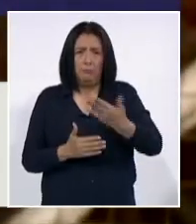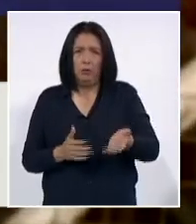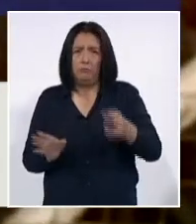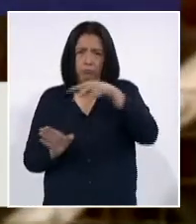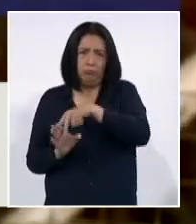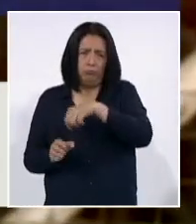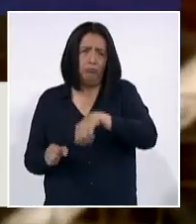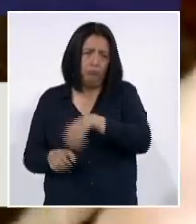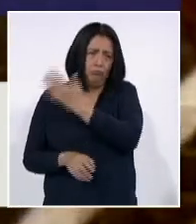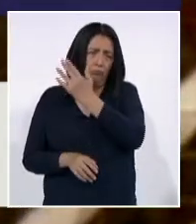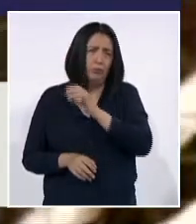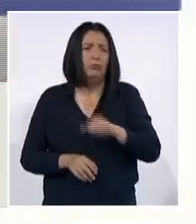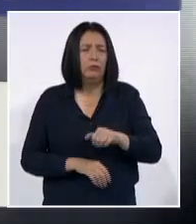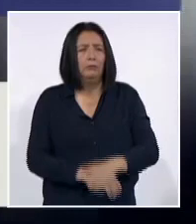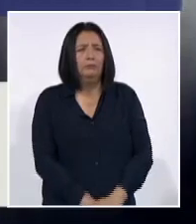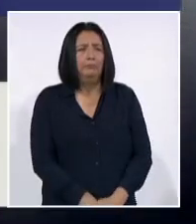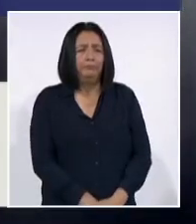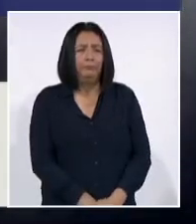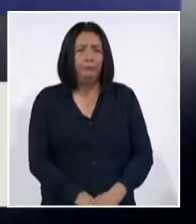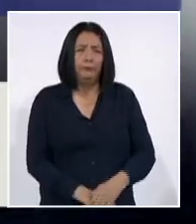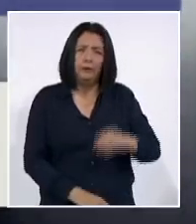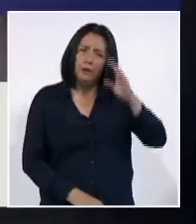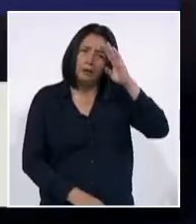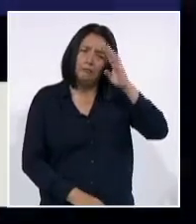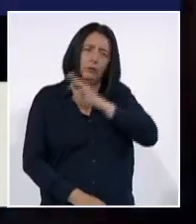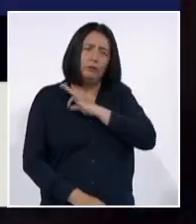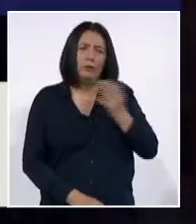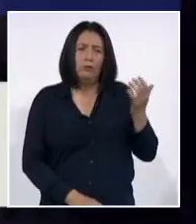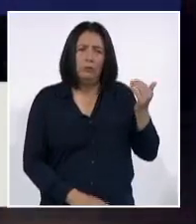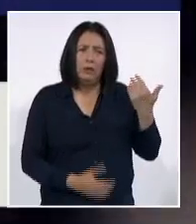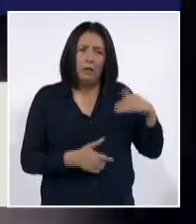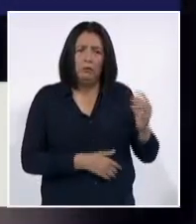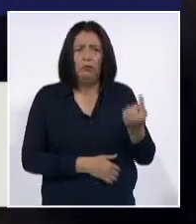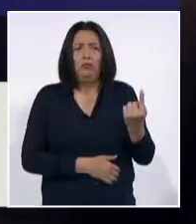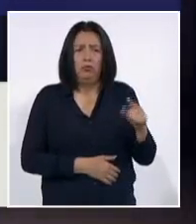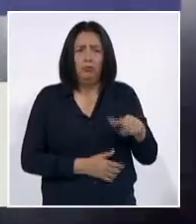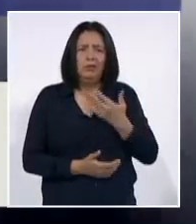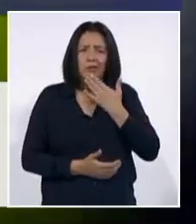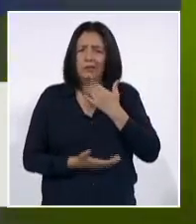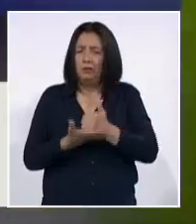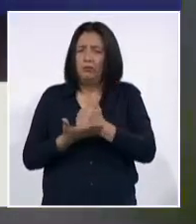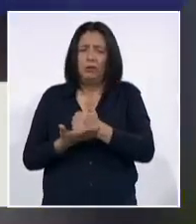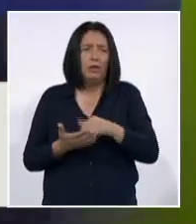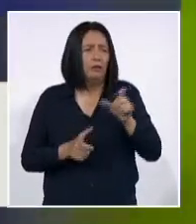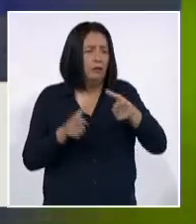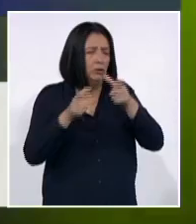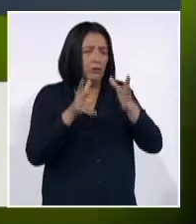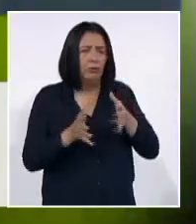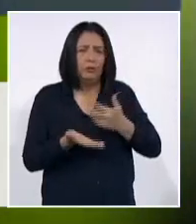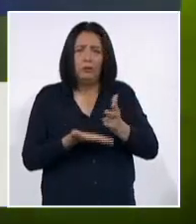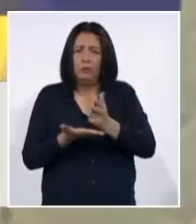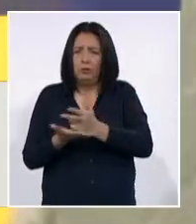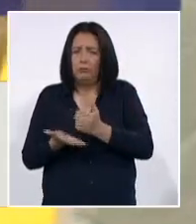escapado. Luego se han escapado la puerta. El capitán en retiro estaba solo. Los primeros en auxiliarlo fueron personal de seguridad del